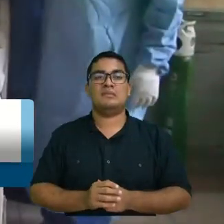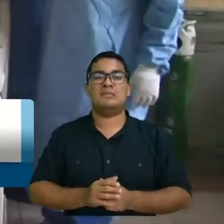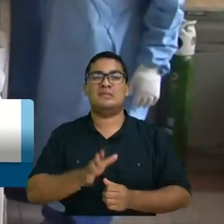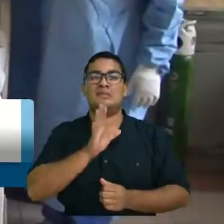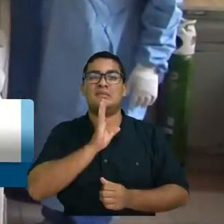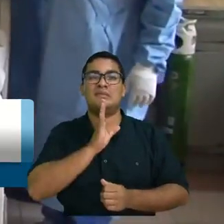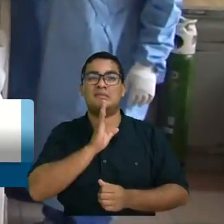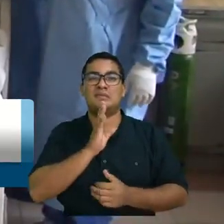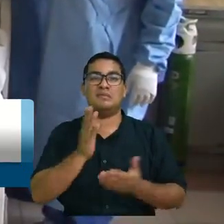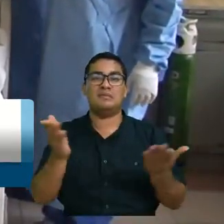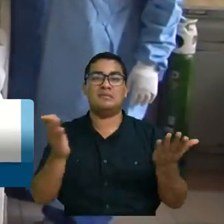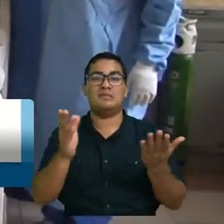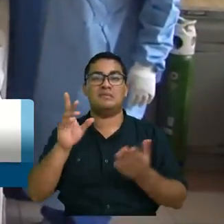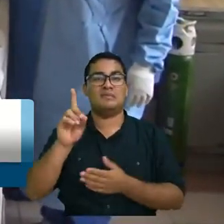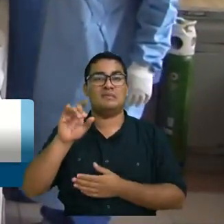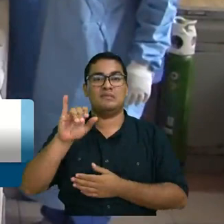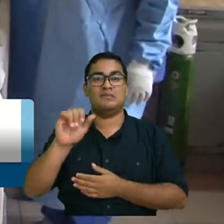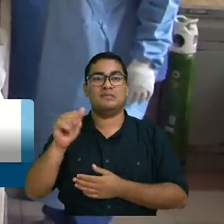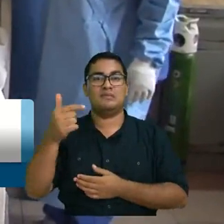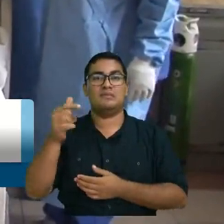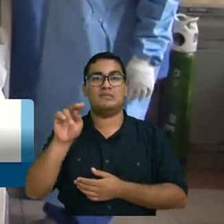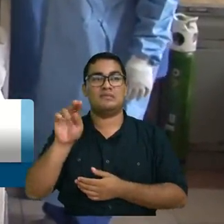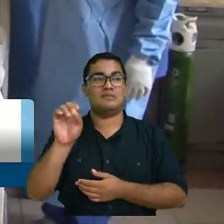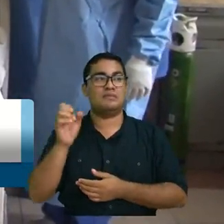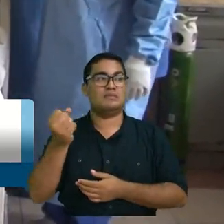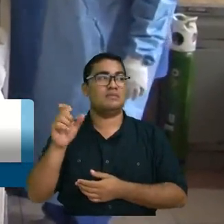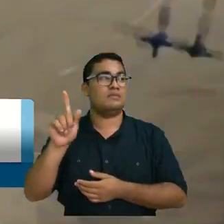también, doctor, del diagnóstico. El diagnóstico es simplemente